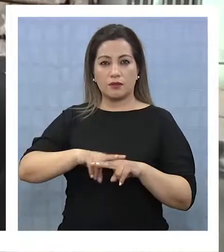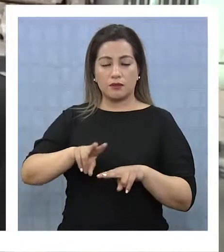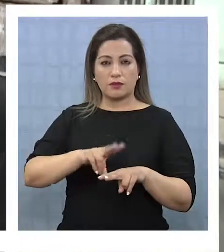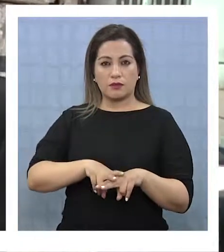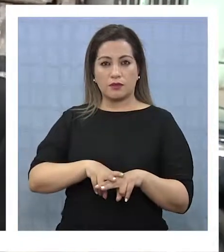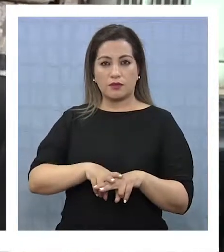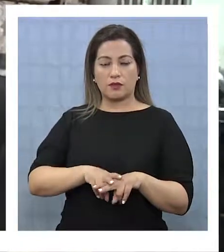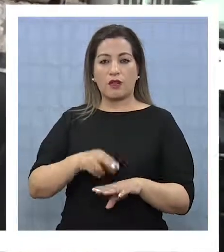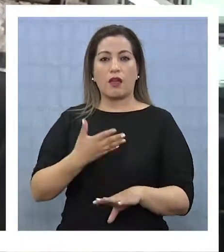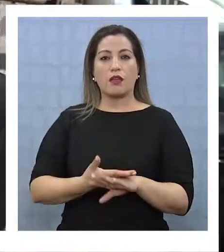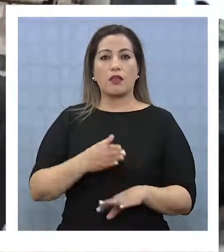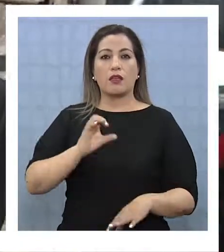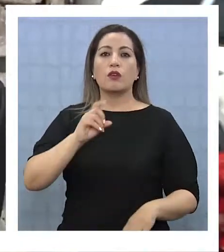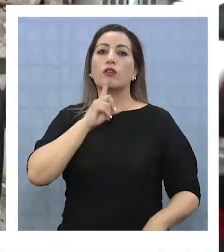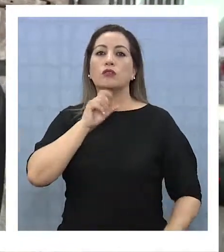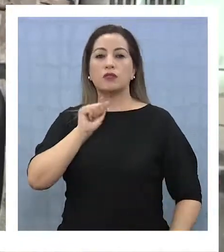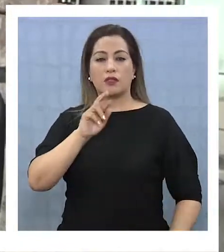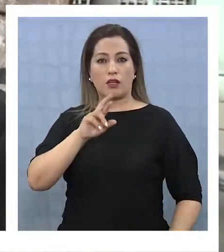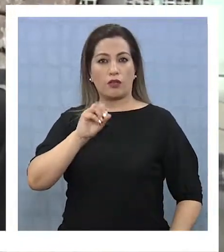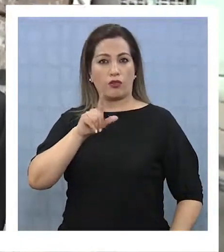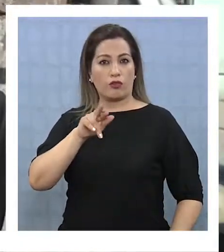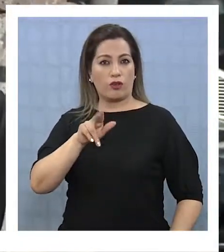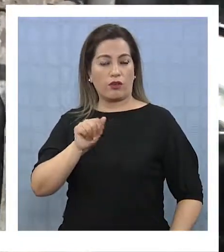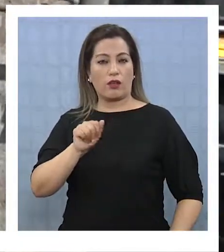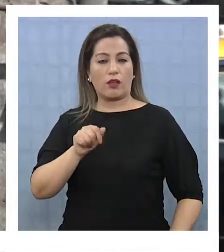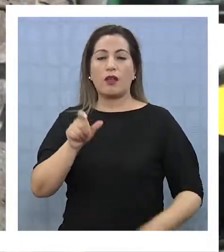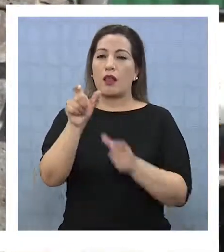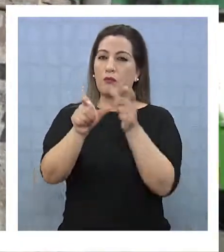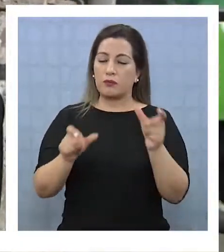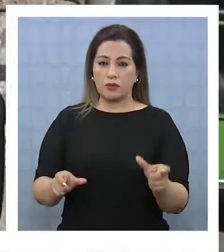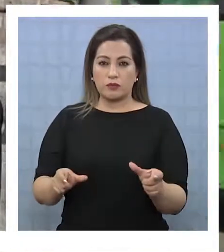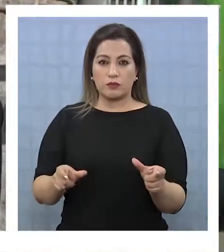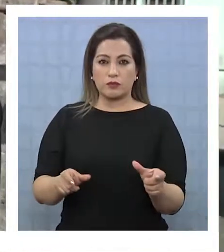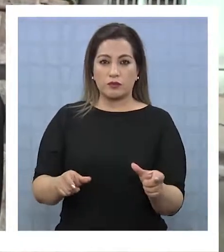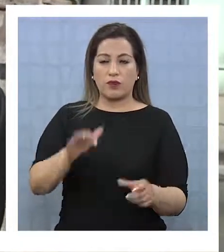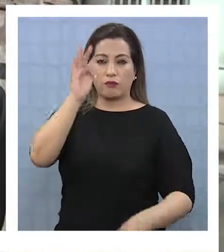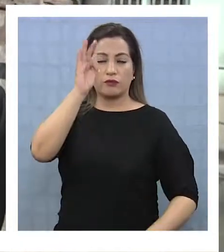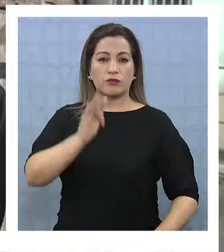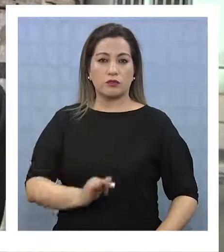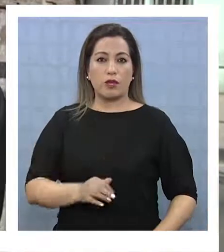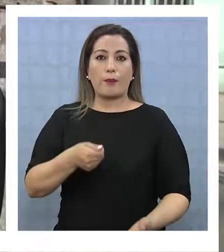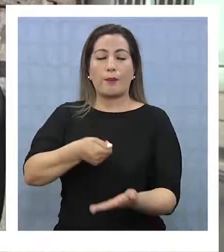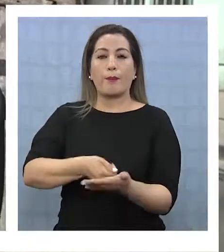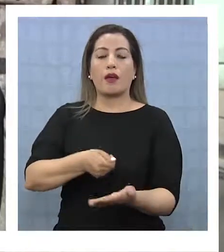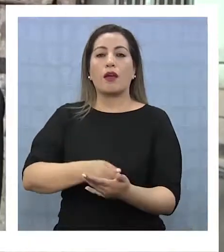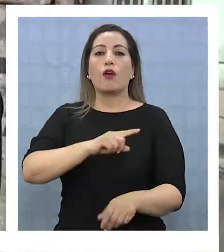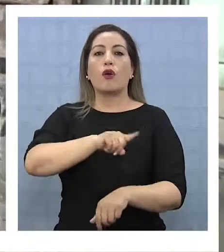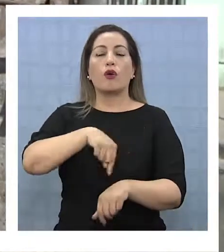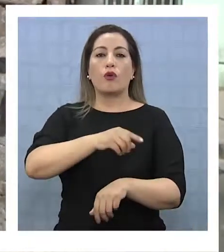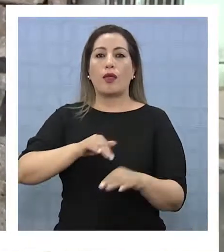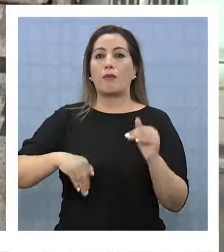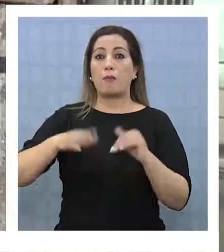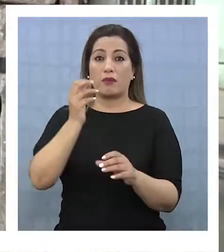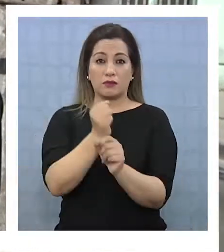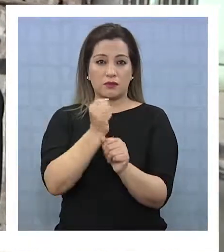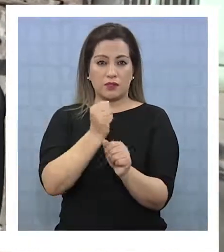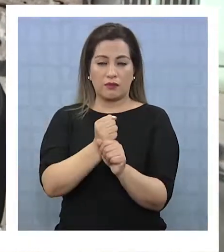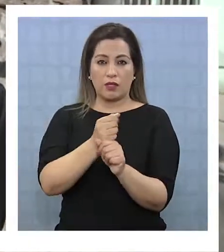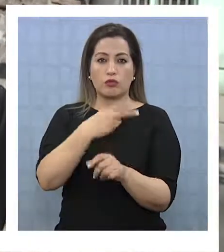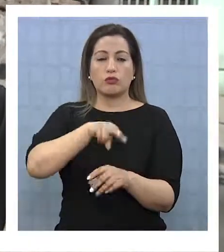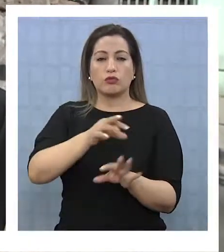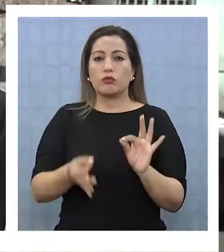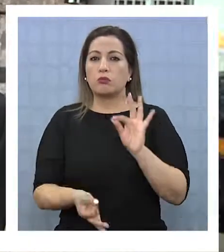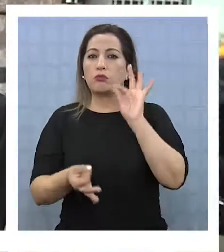involucran a la Contraloría, de cierta irregularidad en gestión de personal y del pago de la obra extraordinaria, que se presentaron para